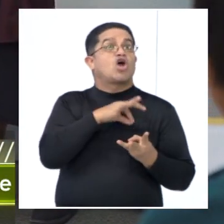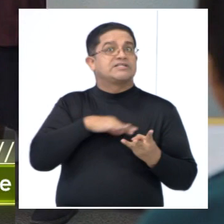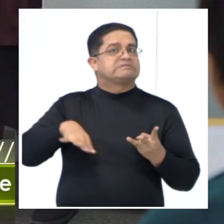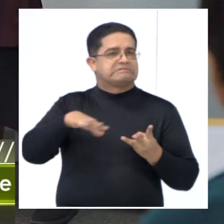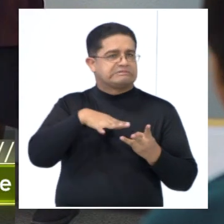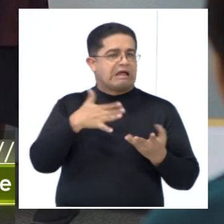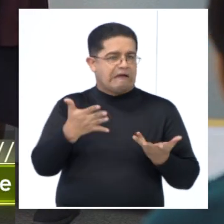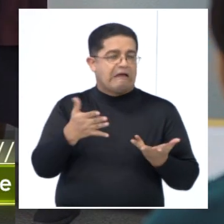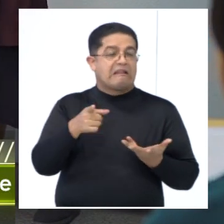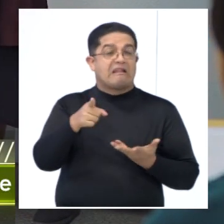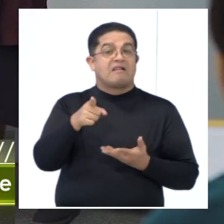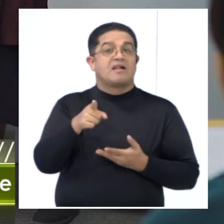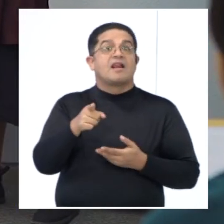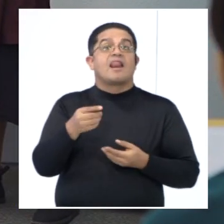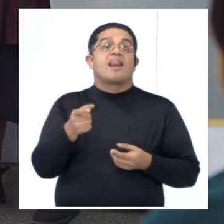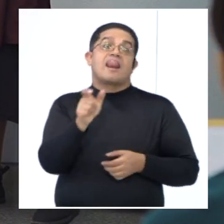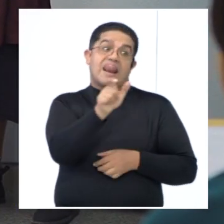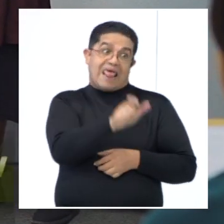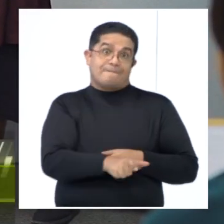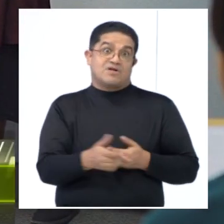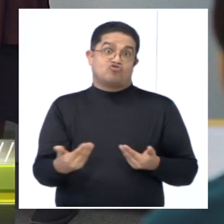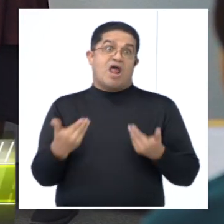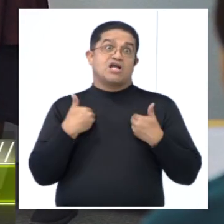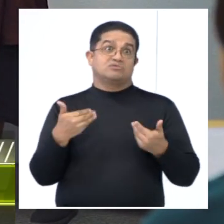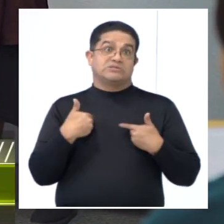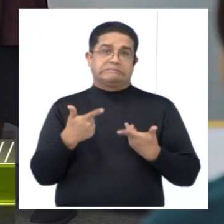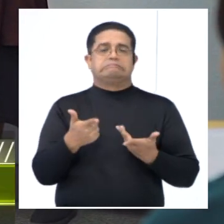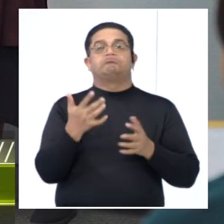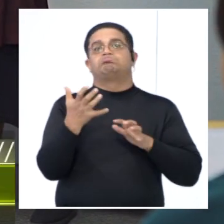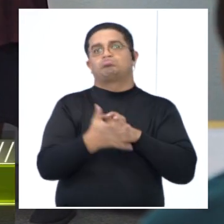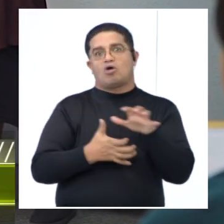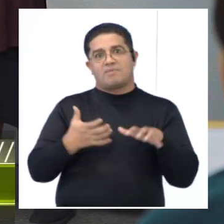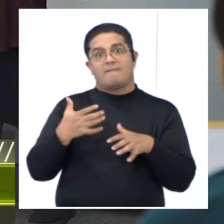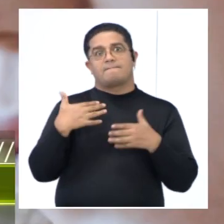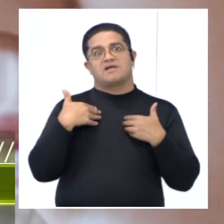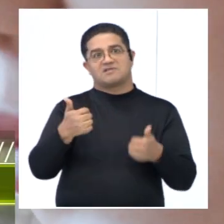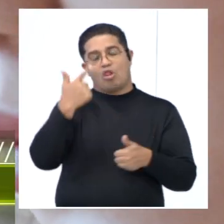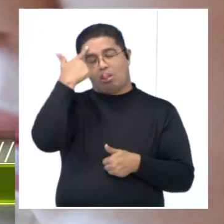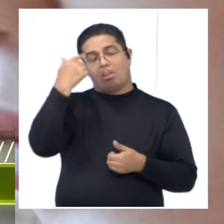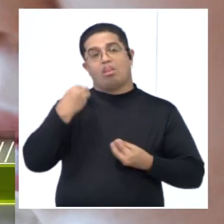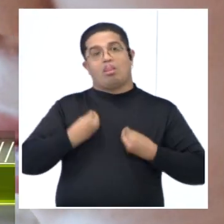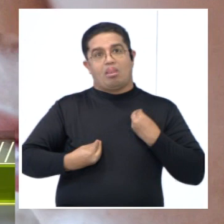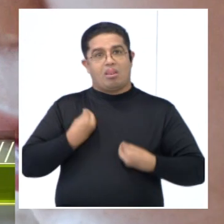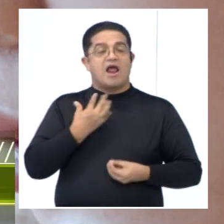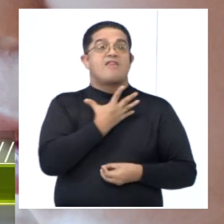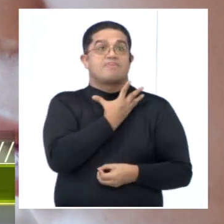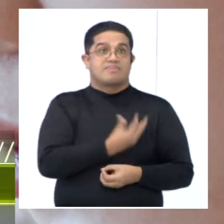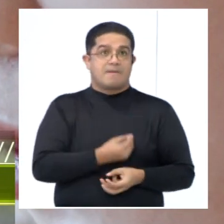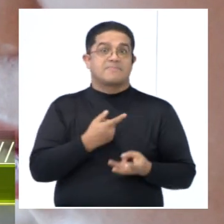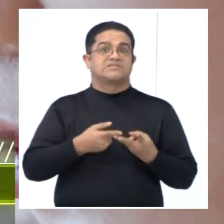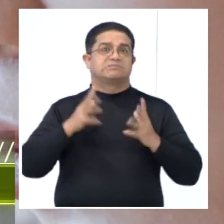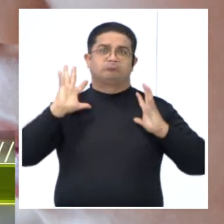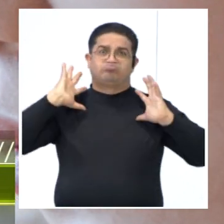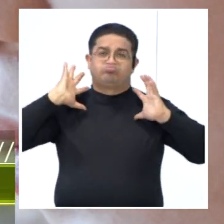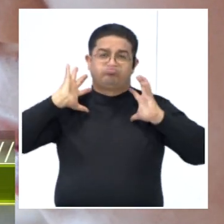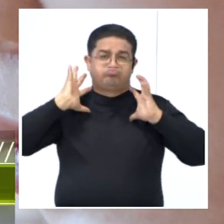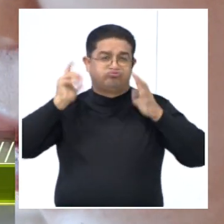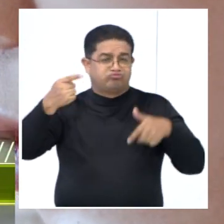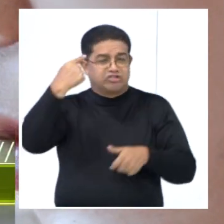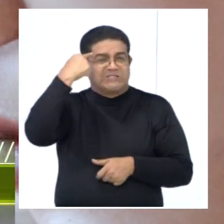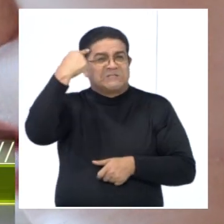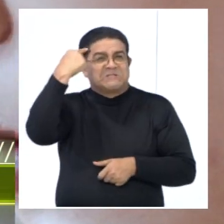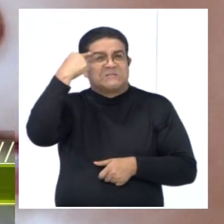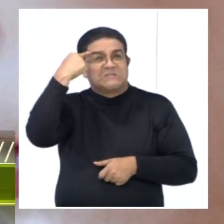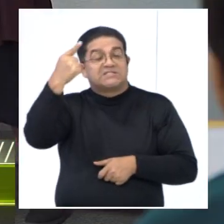consecuencias devastadoras para la víctima, incluyendo problemas de salud mental como ansiedad, depresión y estrés postraumático,